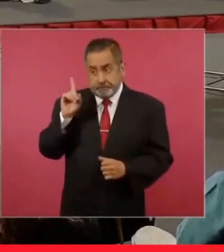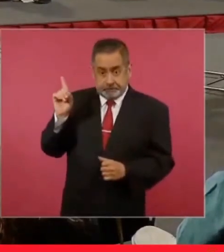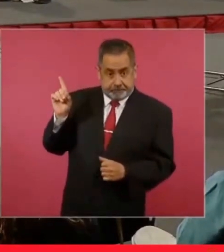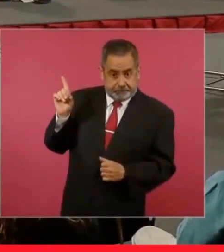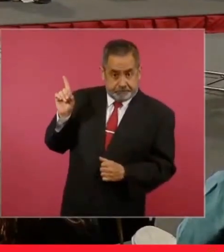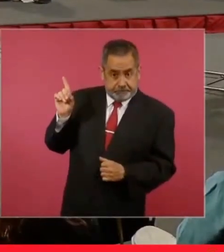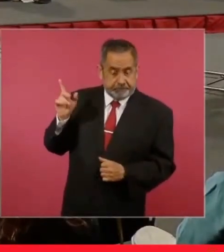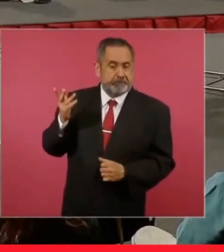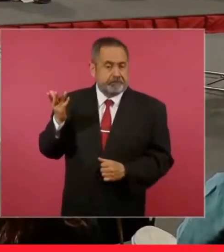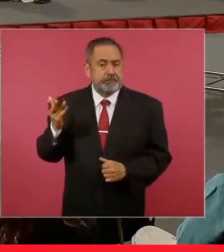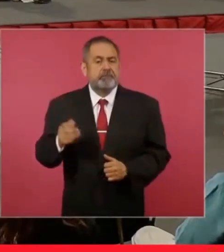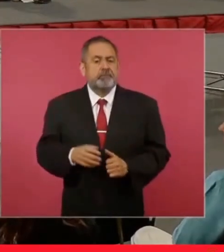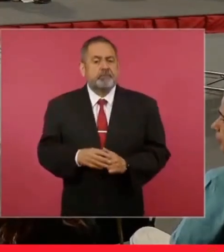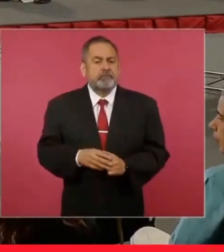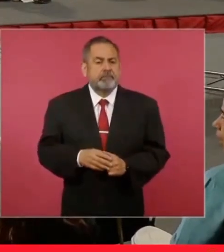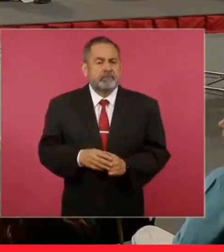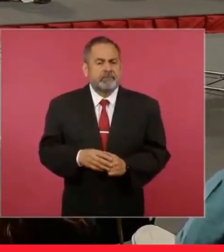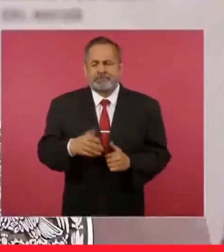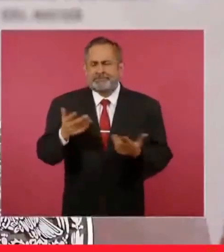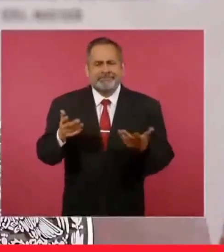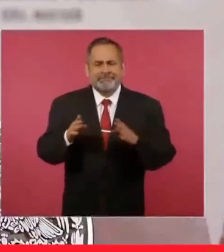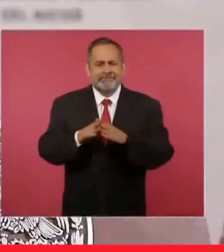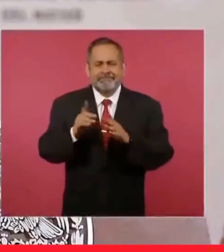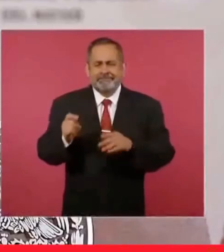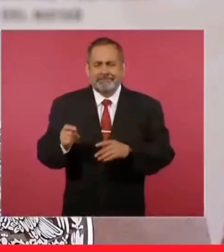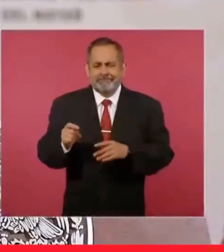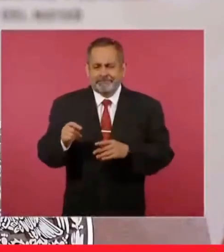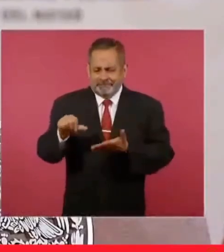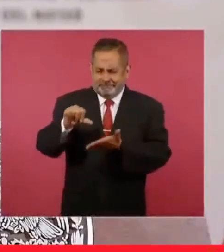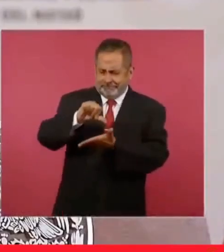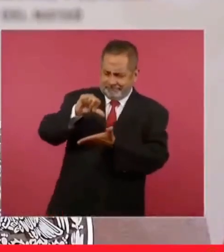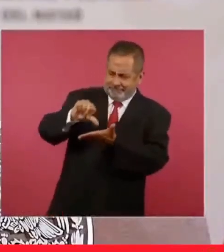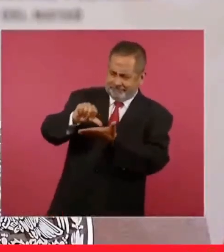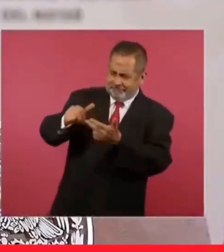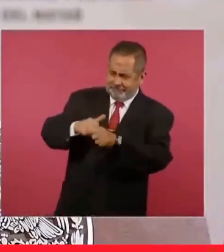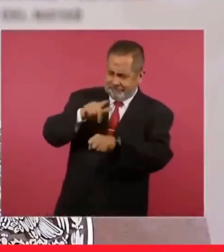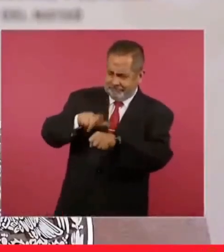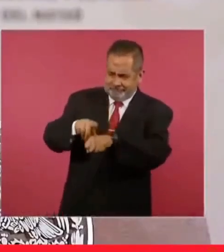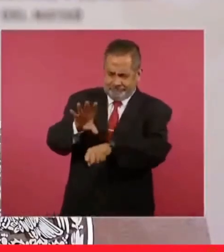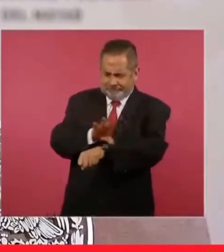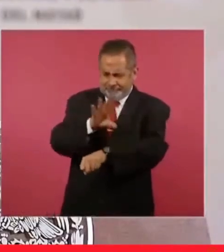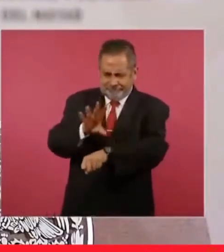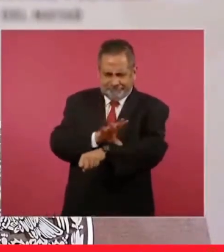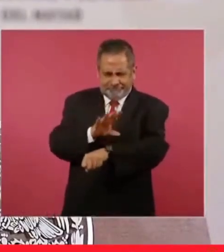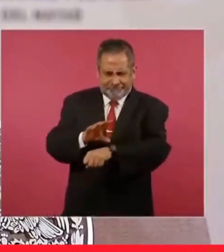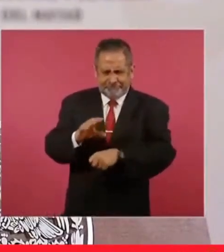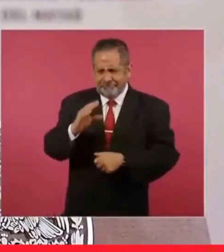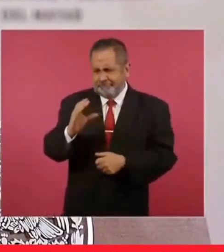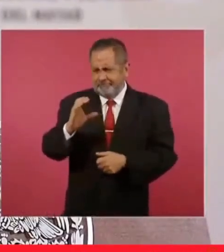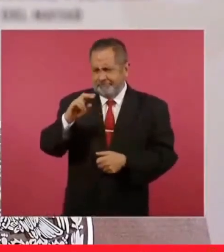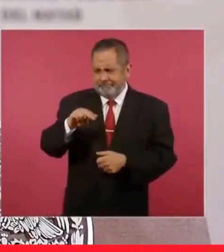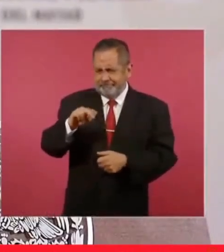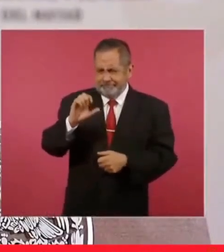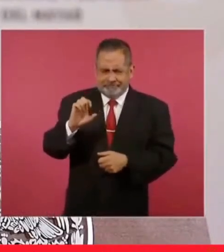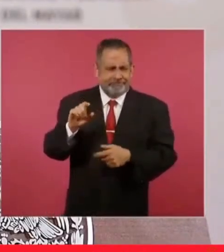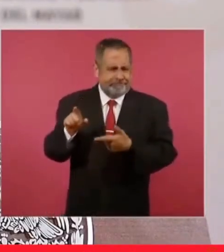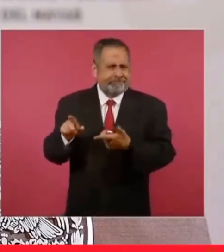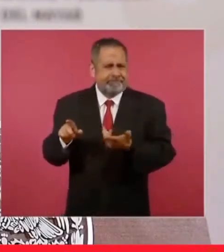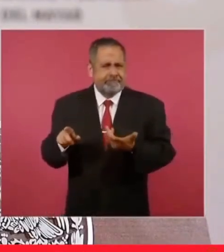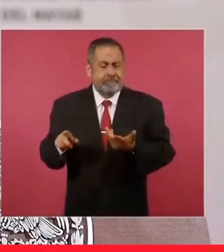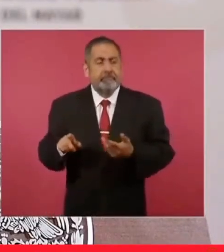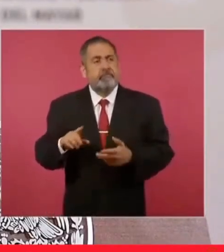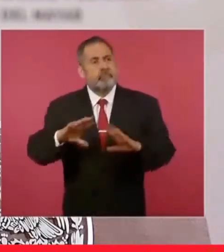qué es la función del Centro Nacional de Energía. Como se menciona ahí, contamos con una plantilla de alrededor